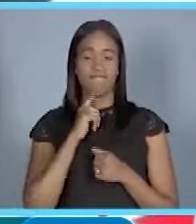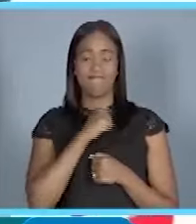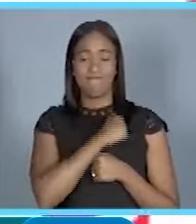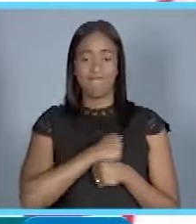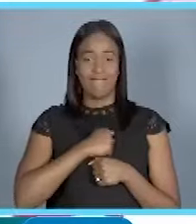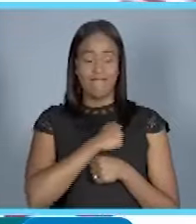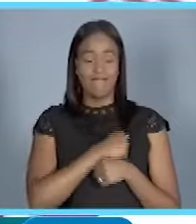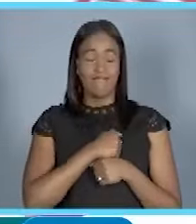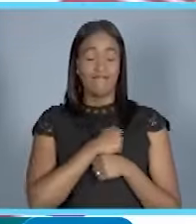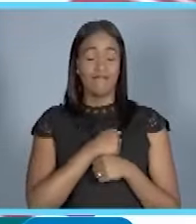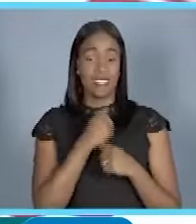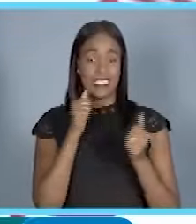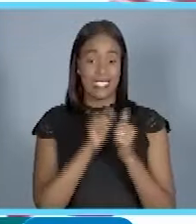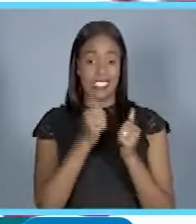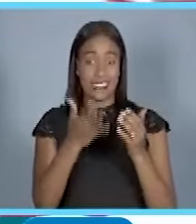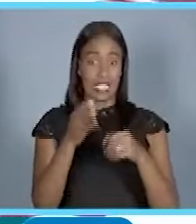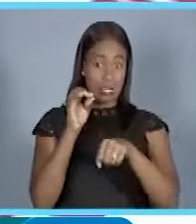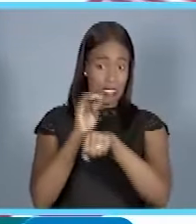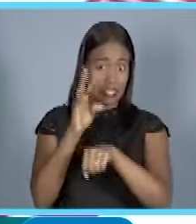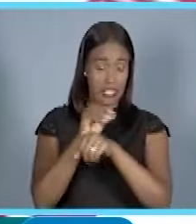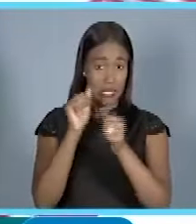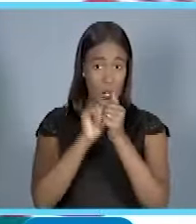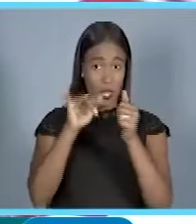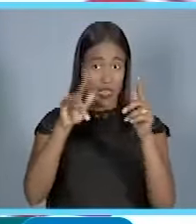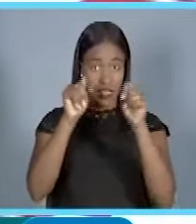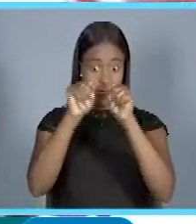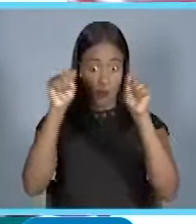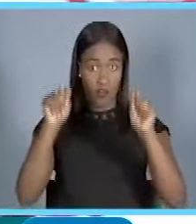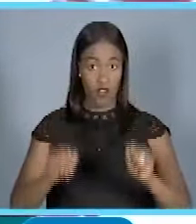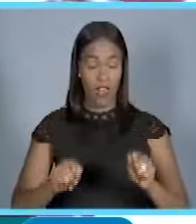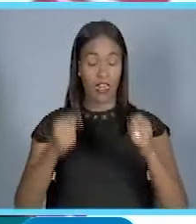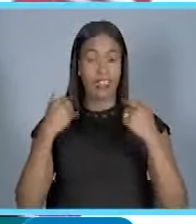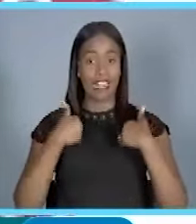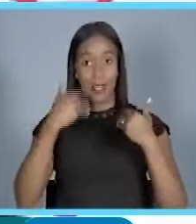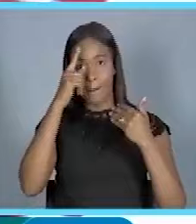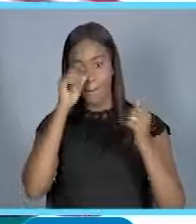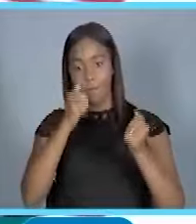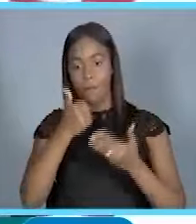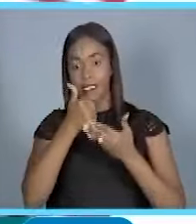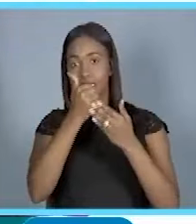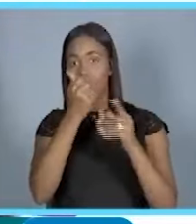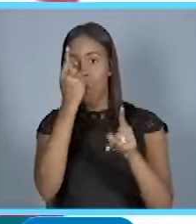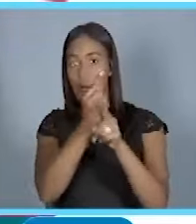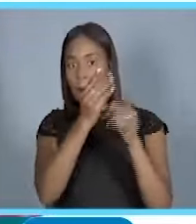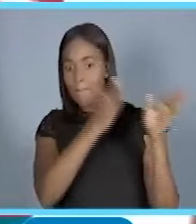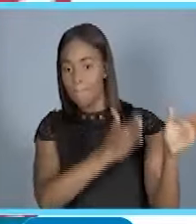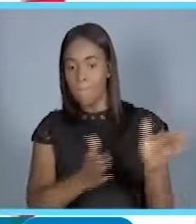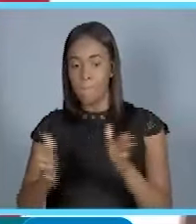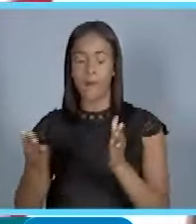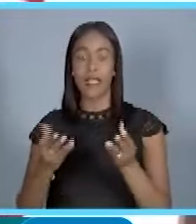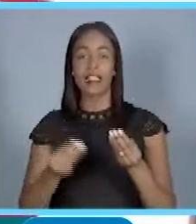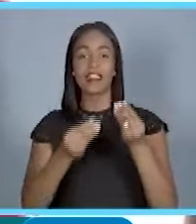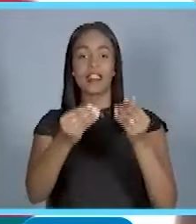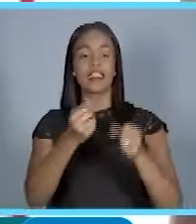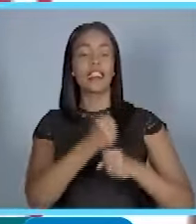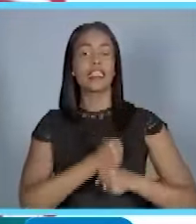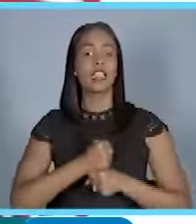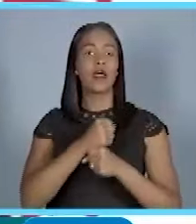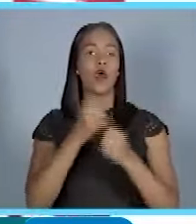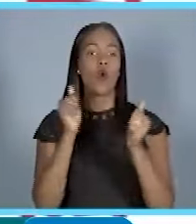con una recomendación así, un tribunal que está para garantizar el debido proceso, que está para velar por